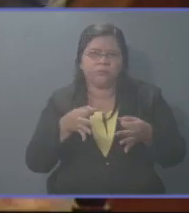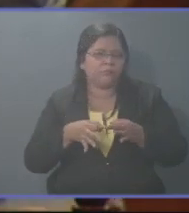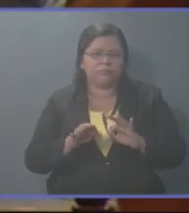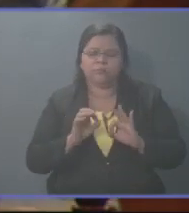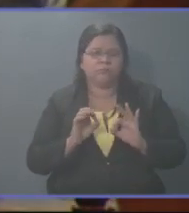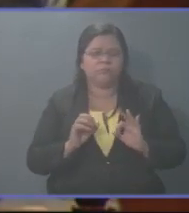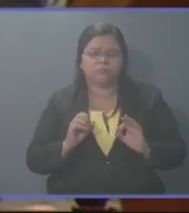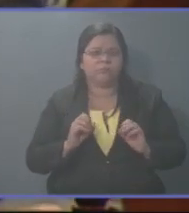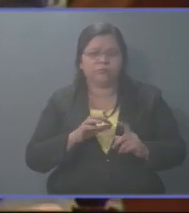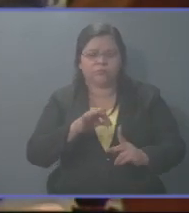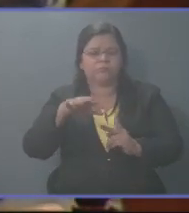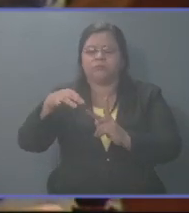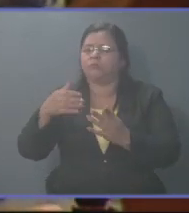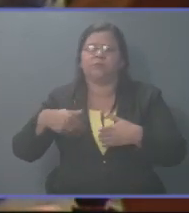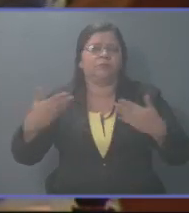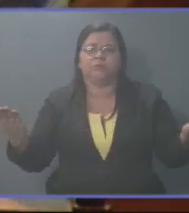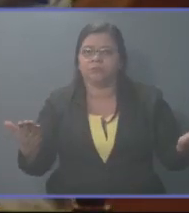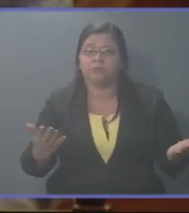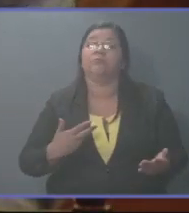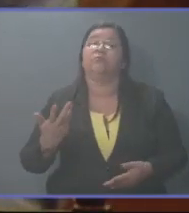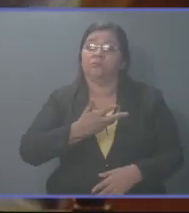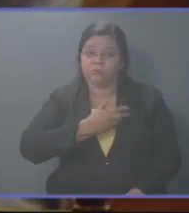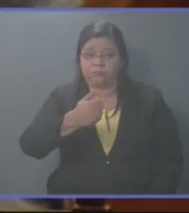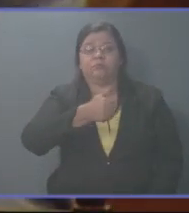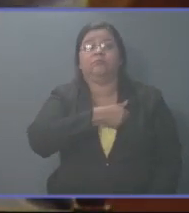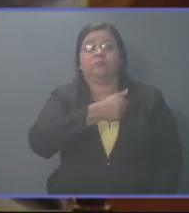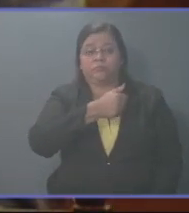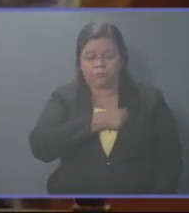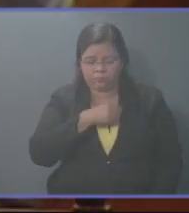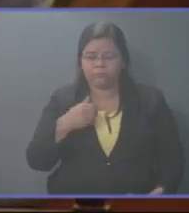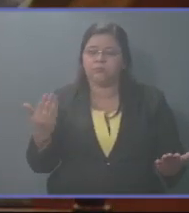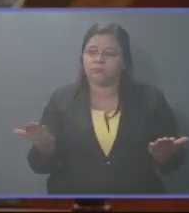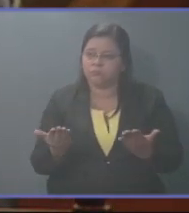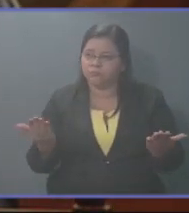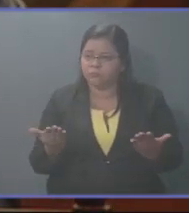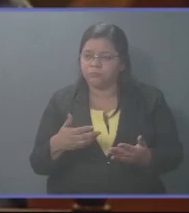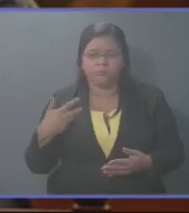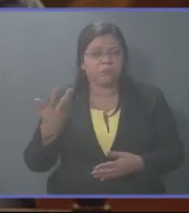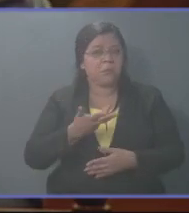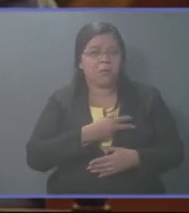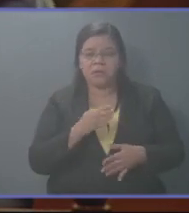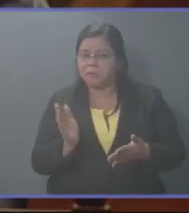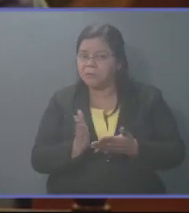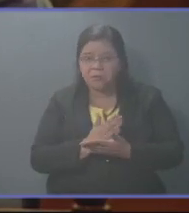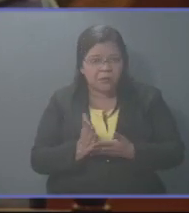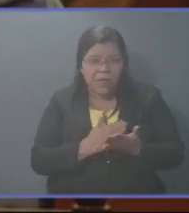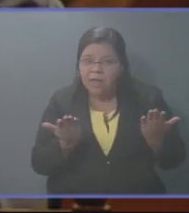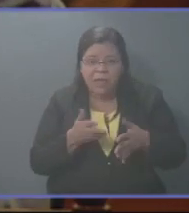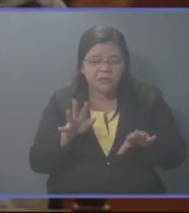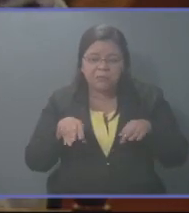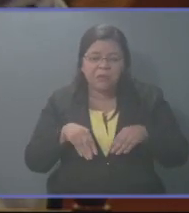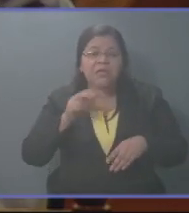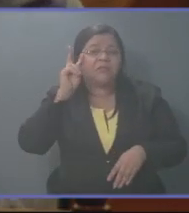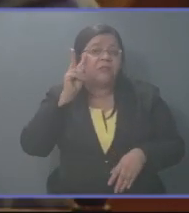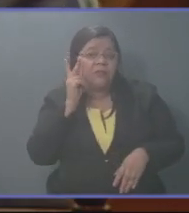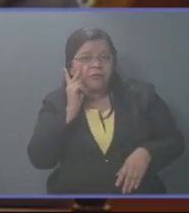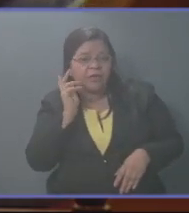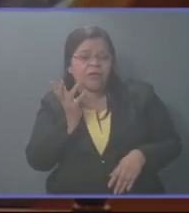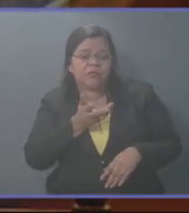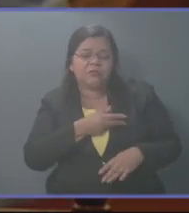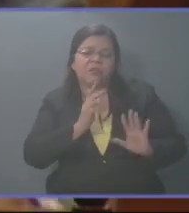es una responsabilidad hacerlo, porque el no hacerlo El dejar de